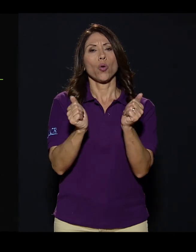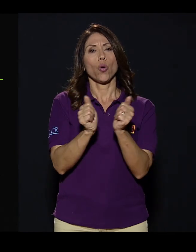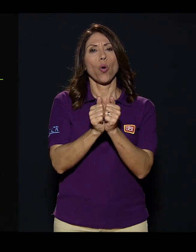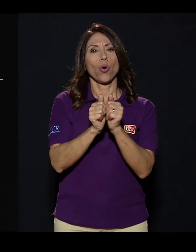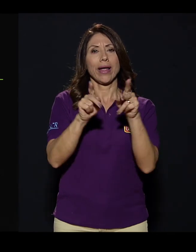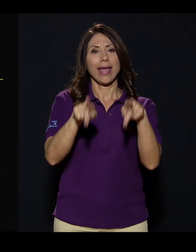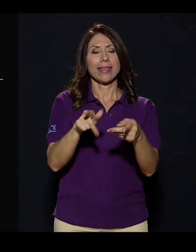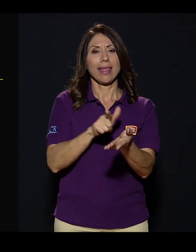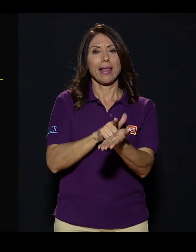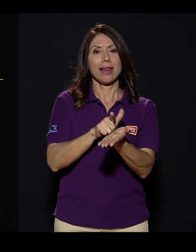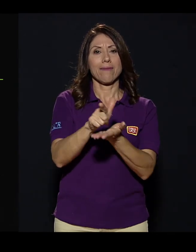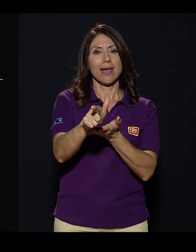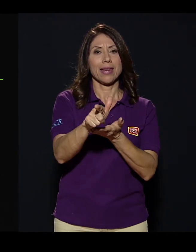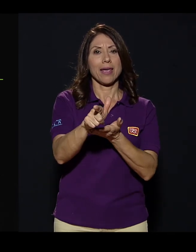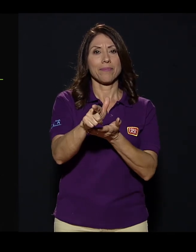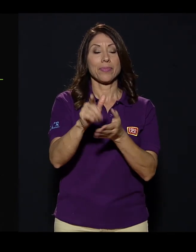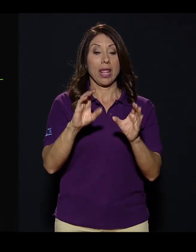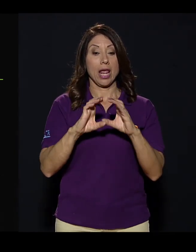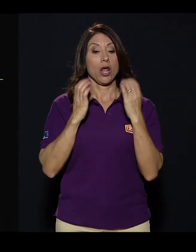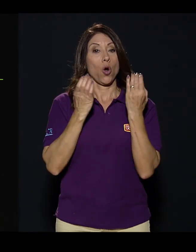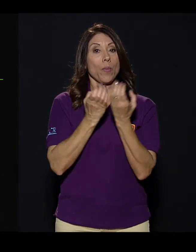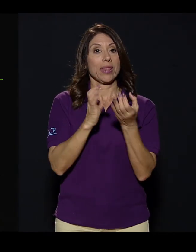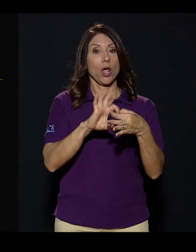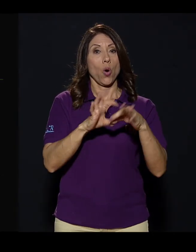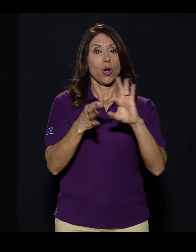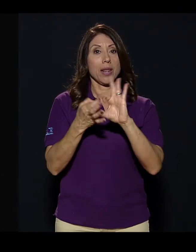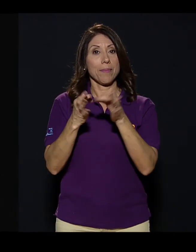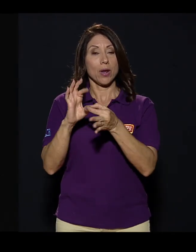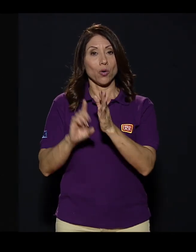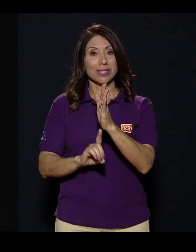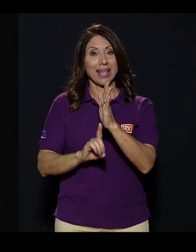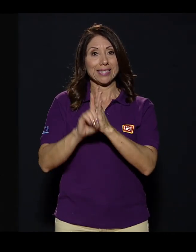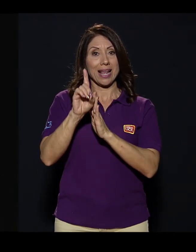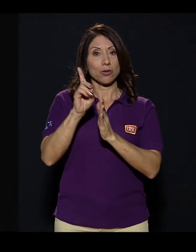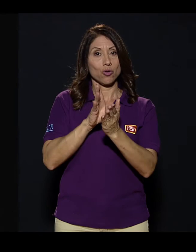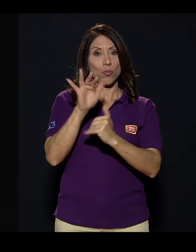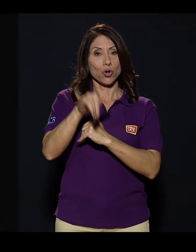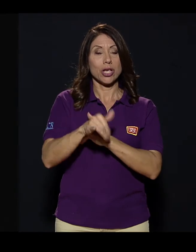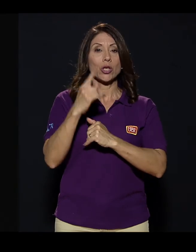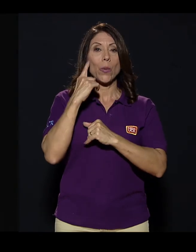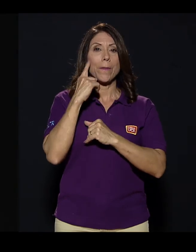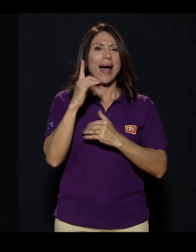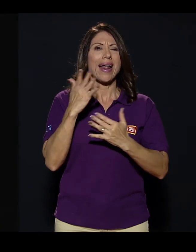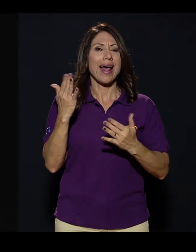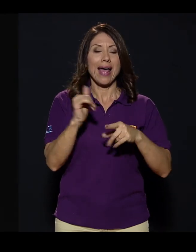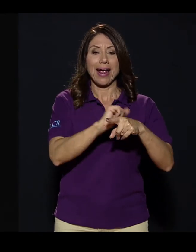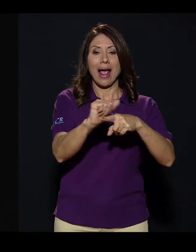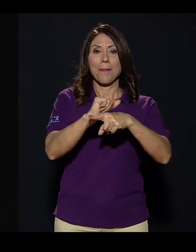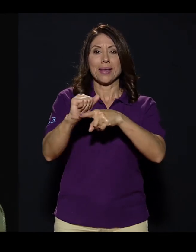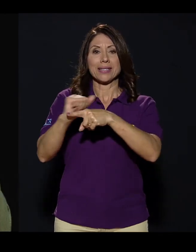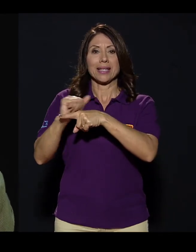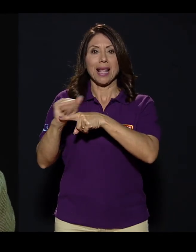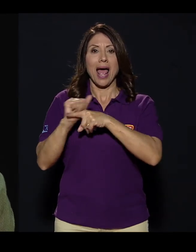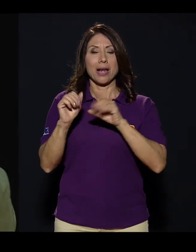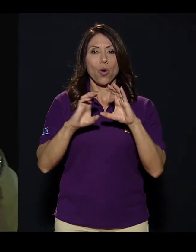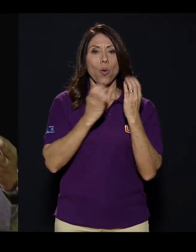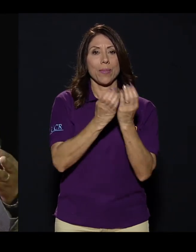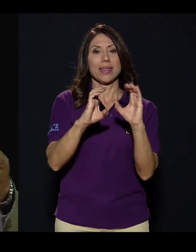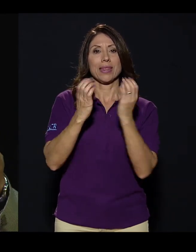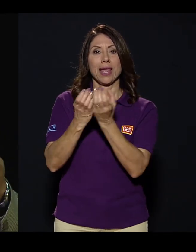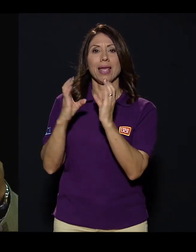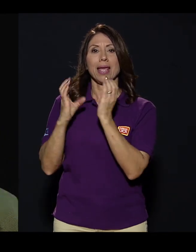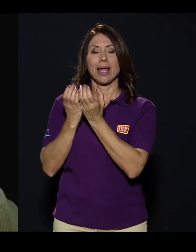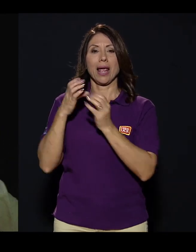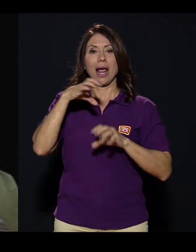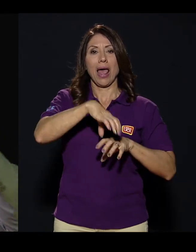comités cantonales, estábamos hablando de la integración de los grupos de trabajo. porque ya va a tener que haber un grupo de